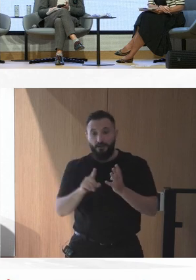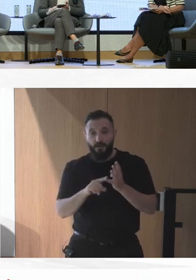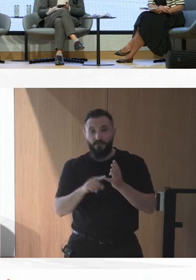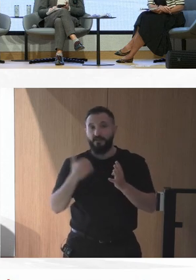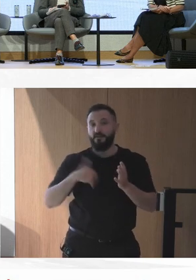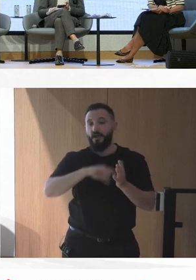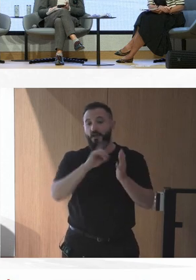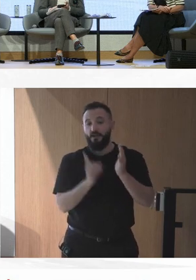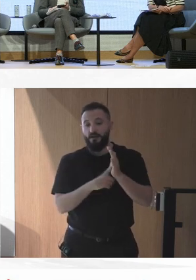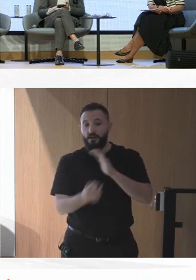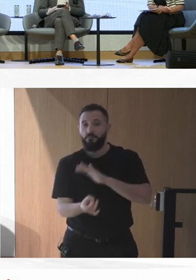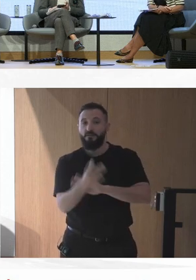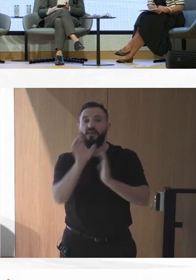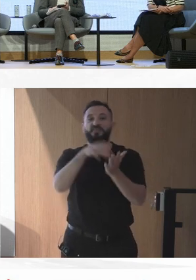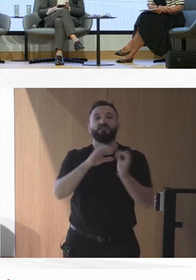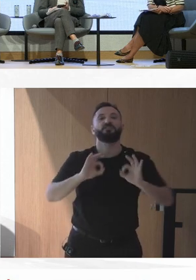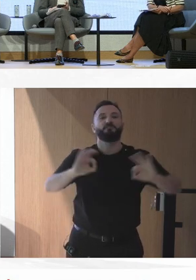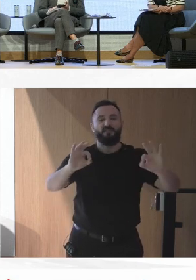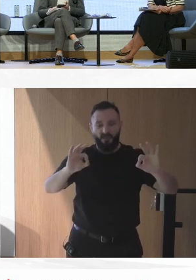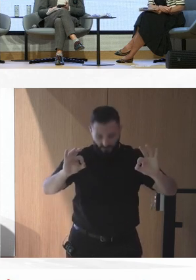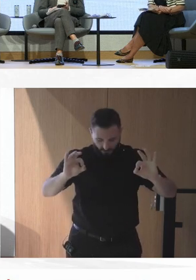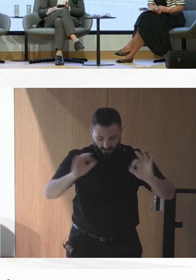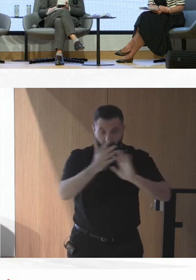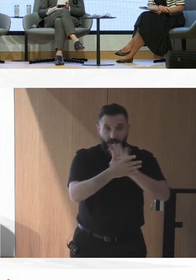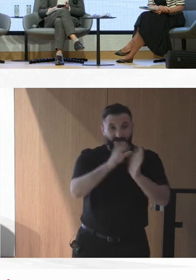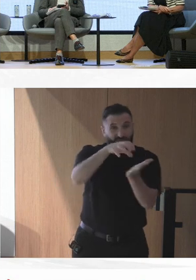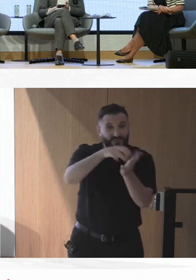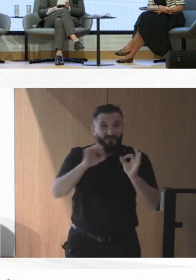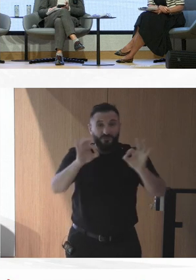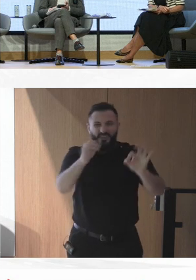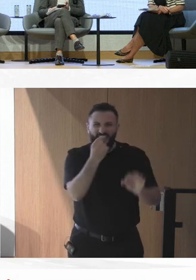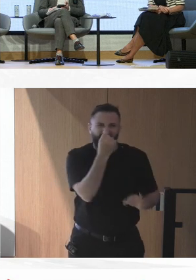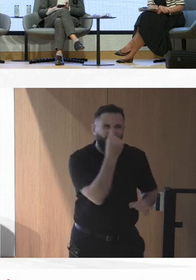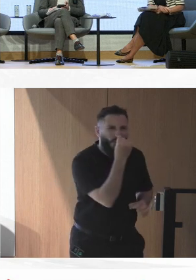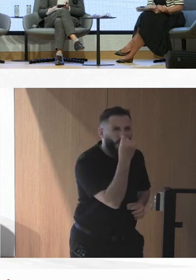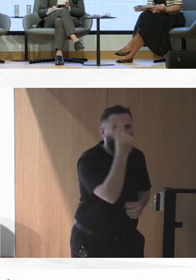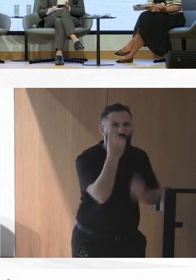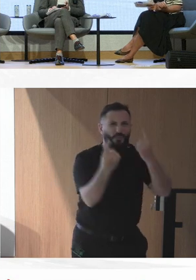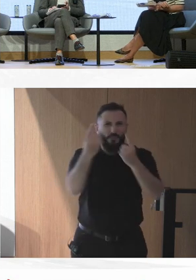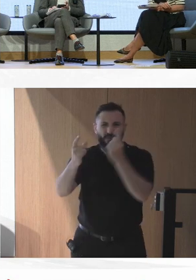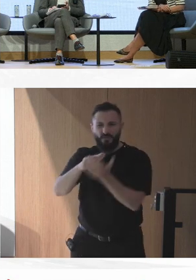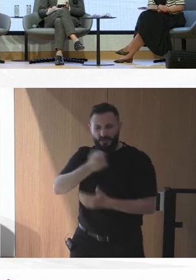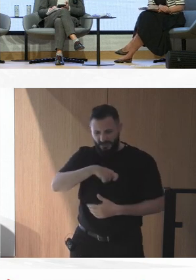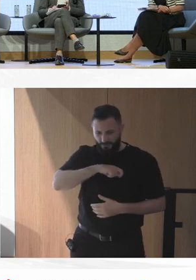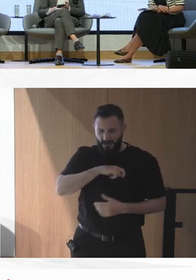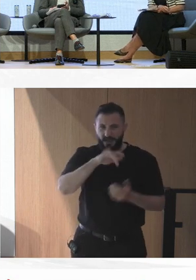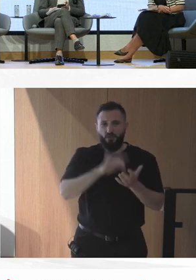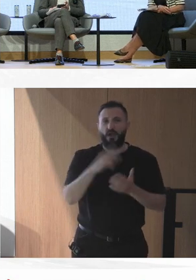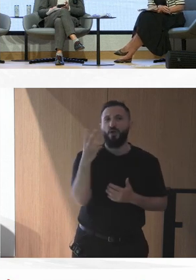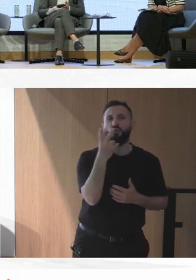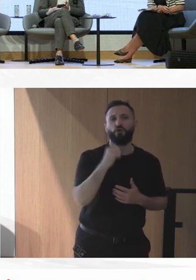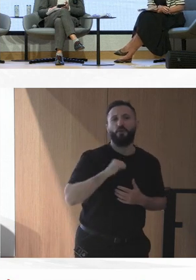la ley nos habla de centros especiales, ¿no? Pero esos centros especiales también son muy escasos, ¿no? En España solamente hay 2 hospitales